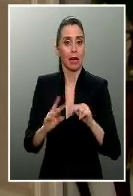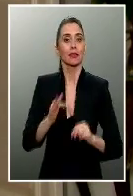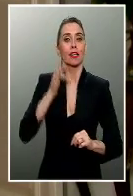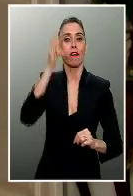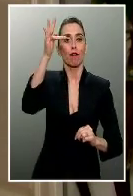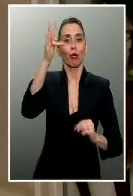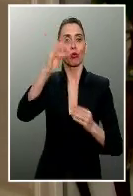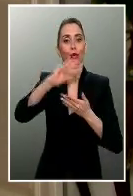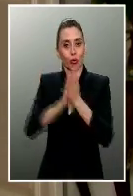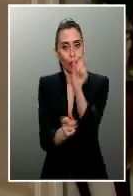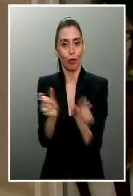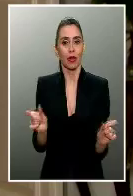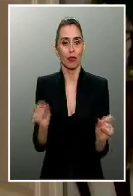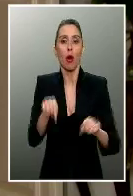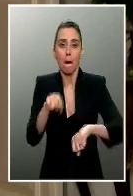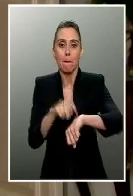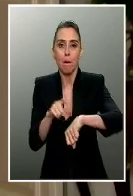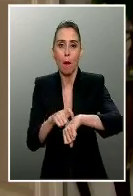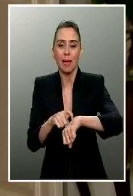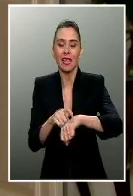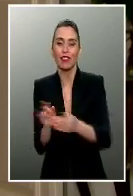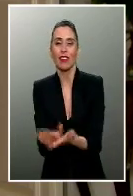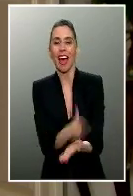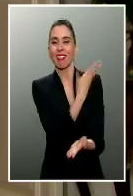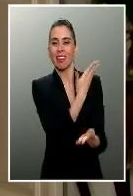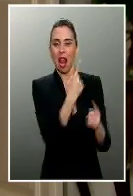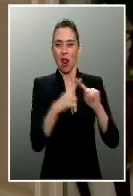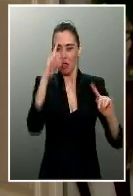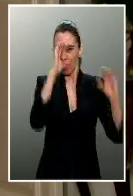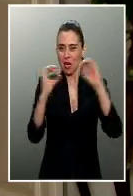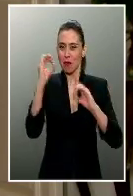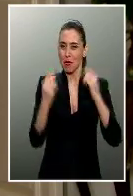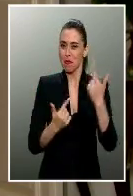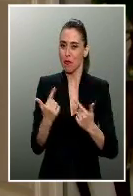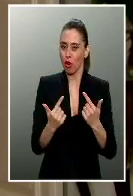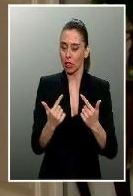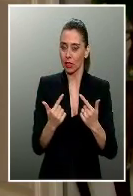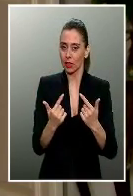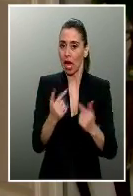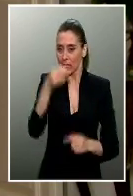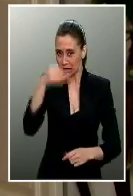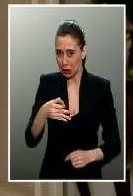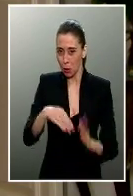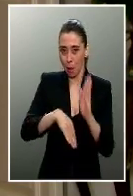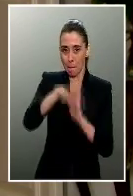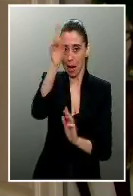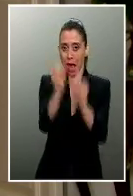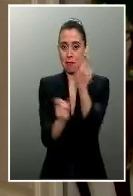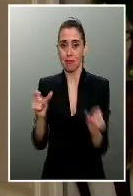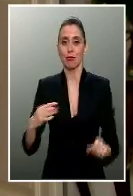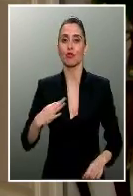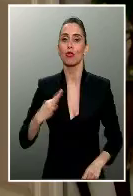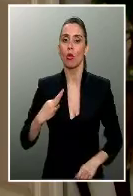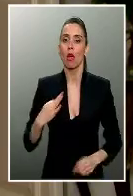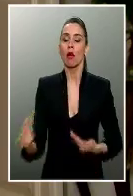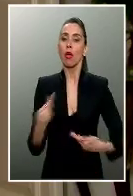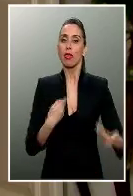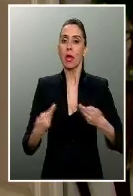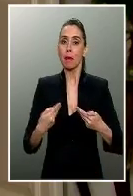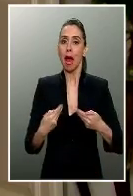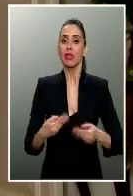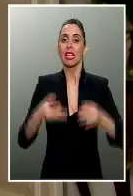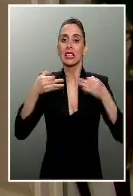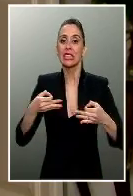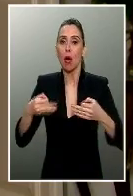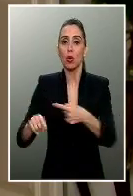común este es el momento de dejar de lado las diferencias políticas en la certeza que la gran mayoría ciudadana nos demanda que nuestra